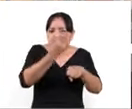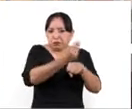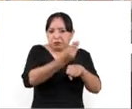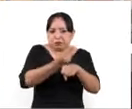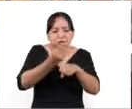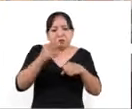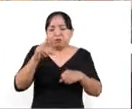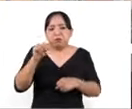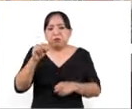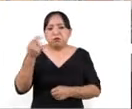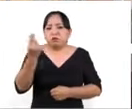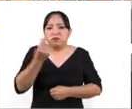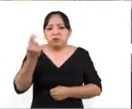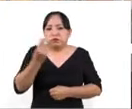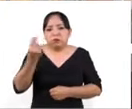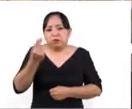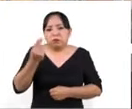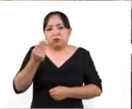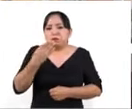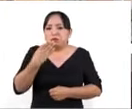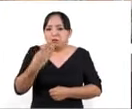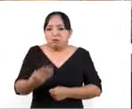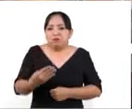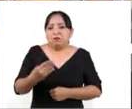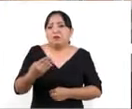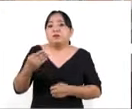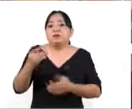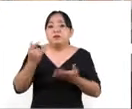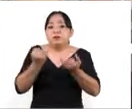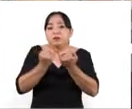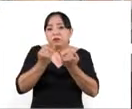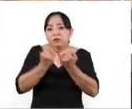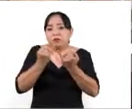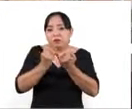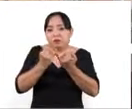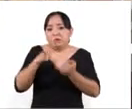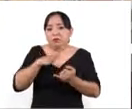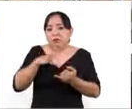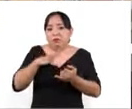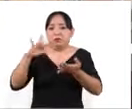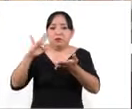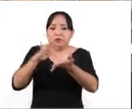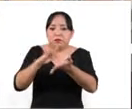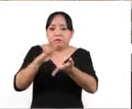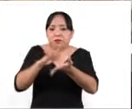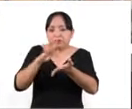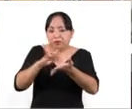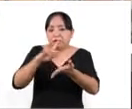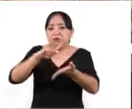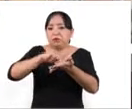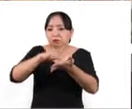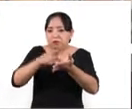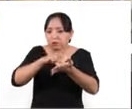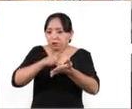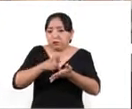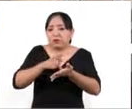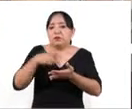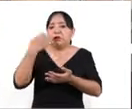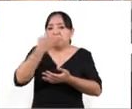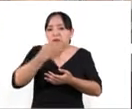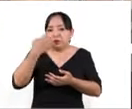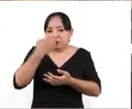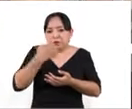que tenemos en operación, y también tenemos el apoyo de la Colegio de Ingenieros Civiles, Sociedad Mexicana de Ingeniería